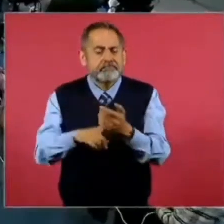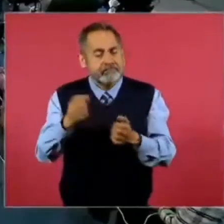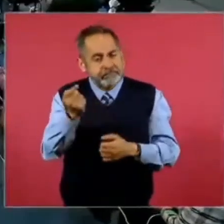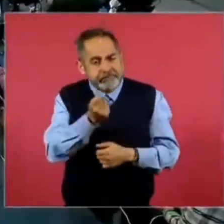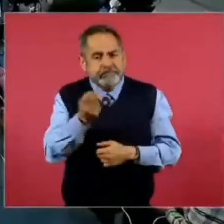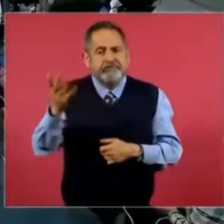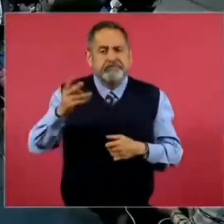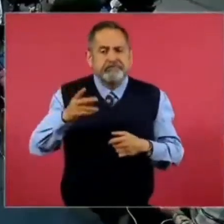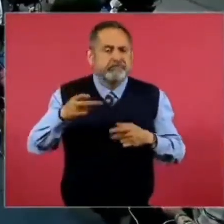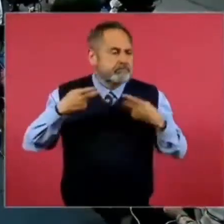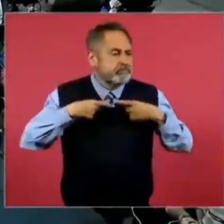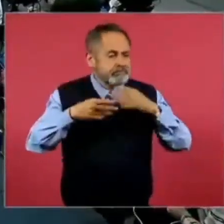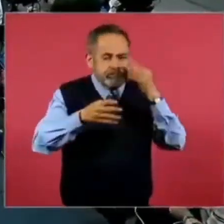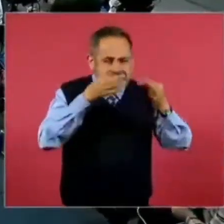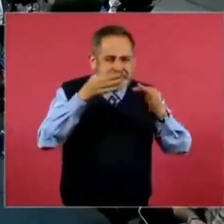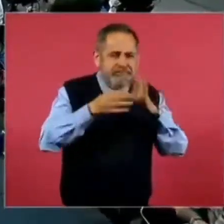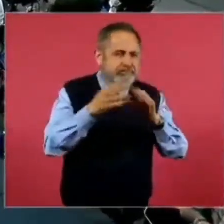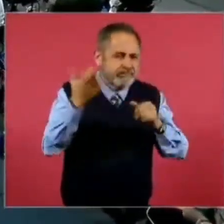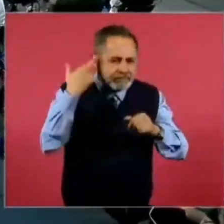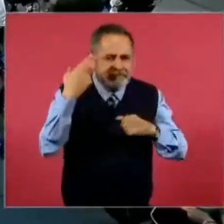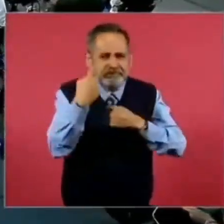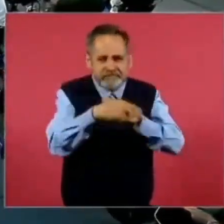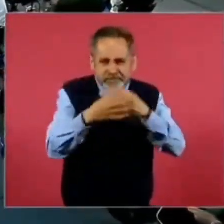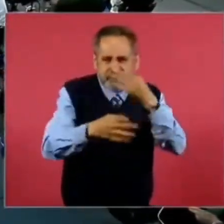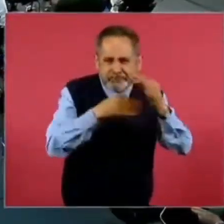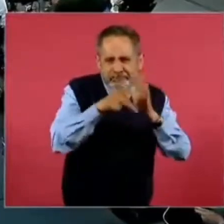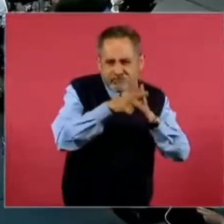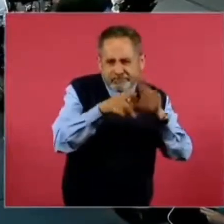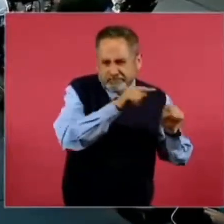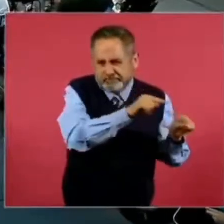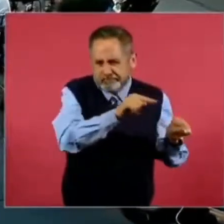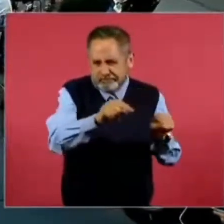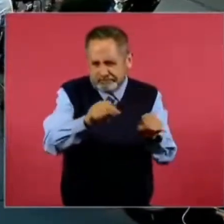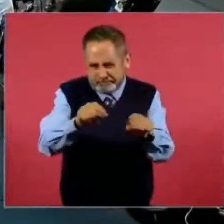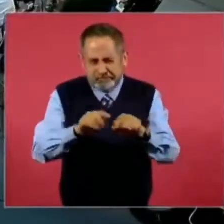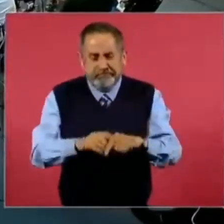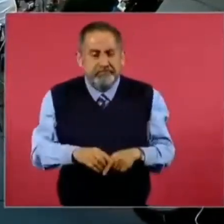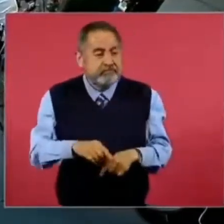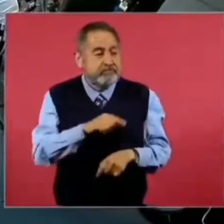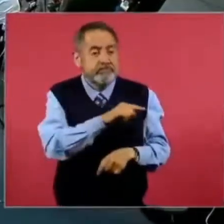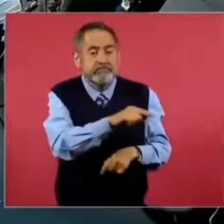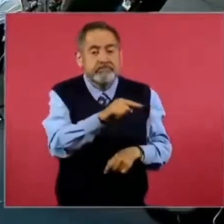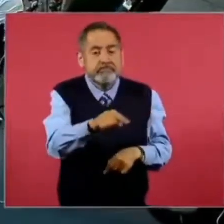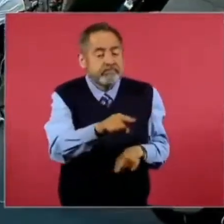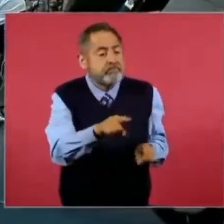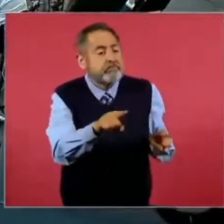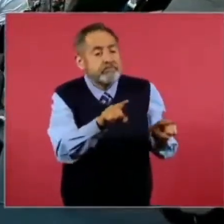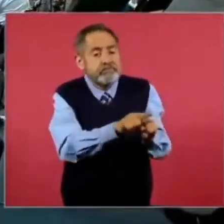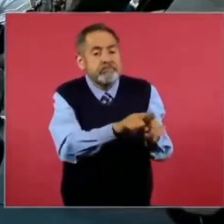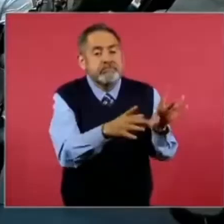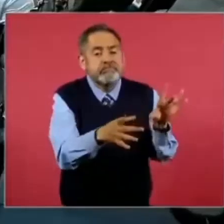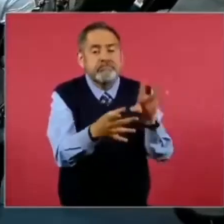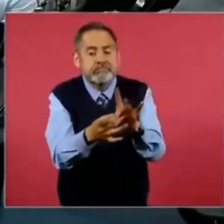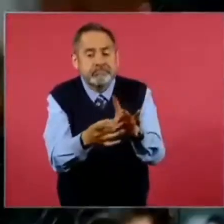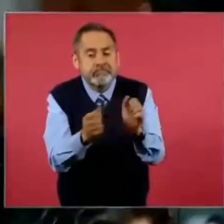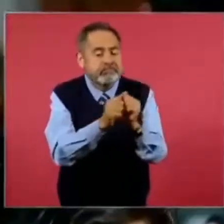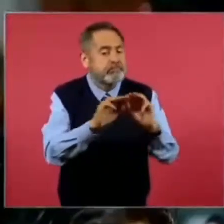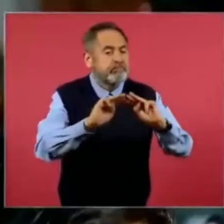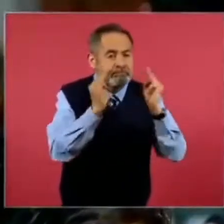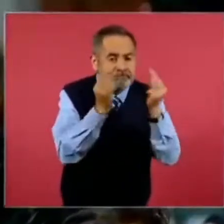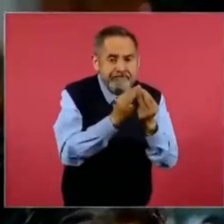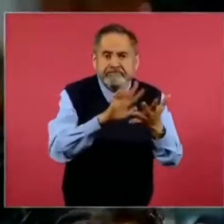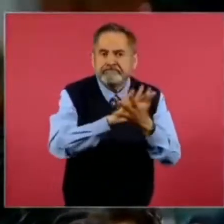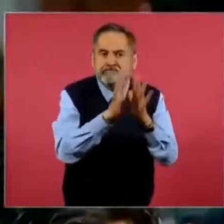estos comunicadores de radio, televisión, prensa, han tenido vínculos también con el crimen